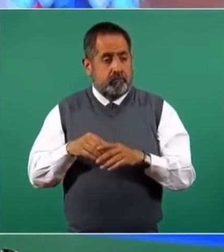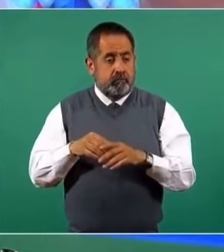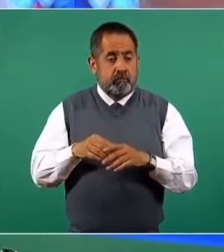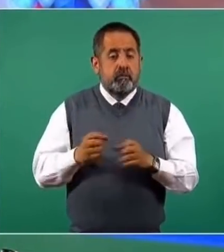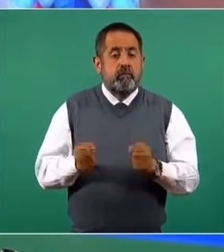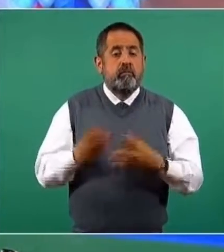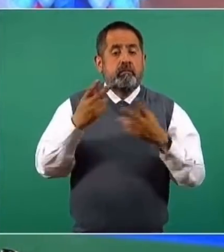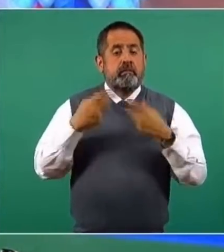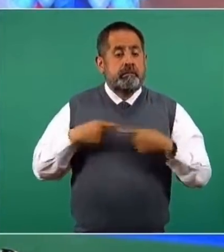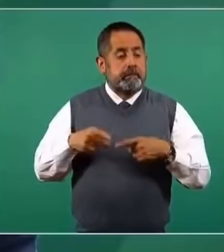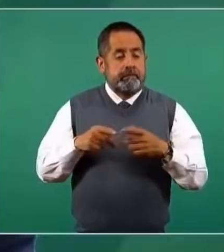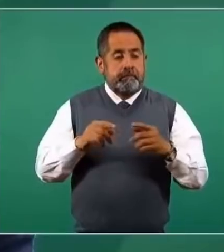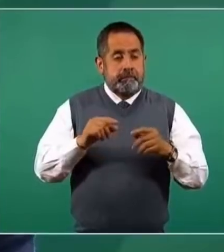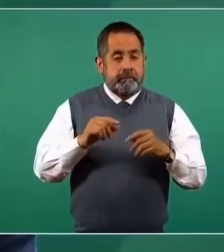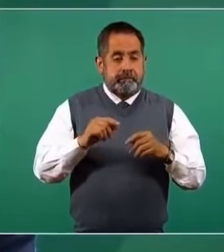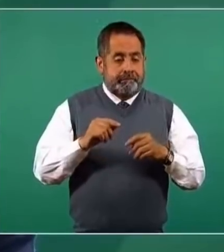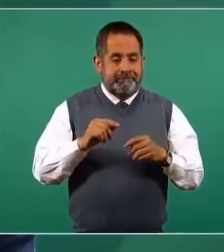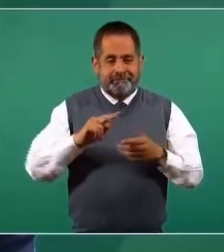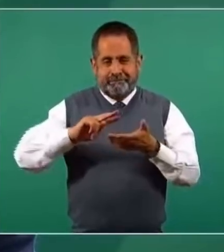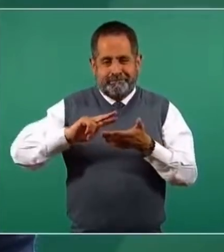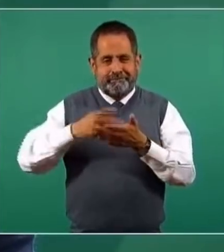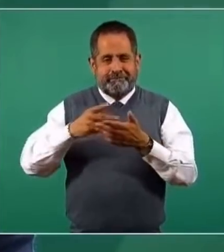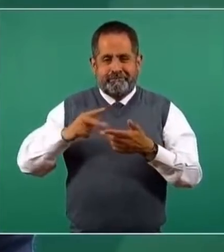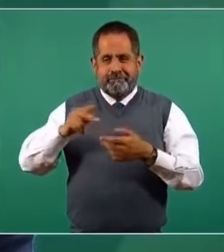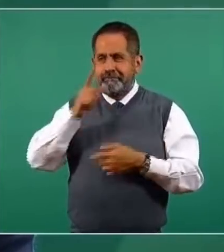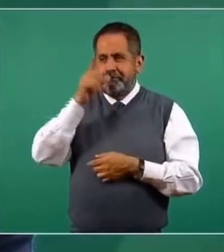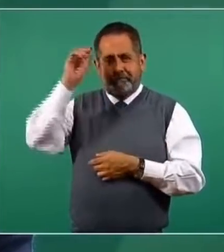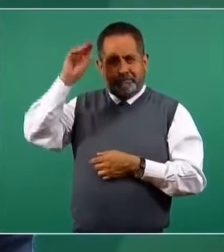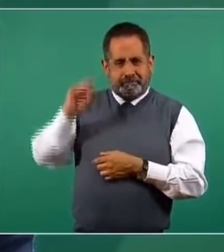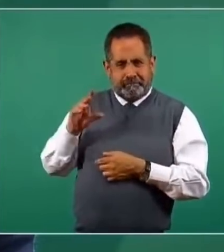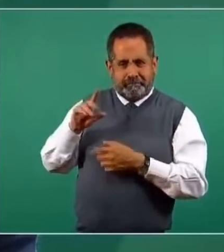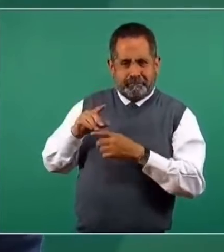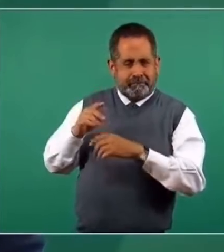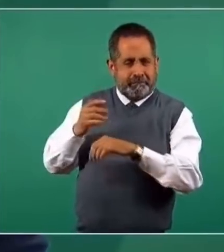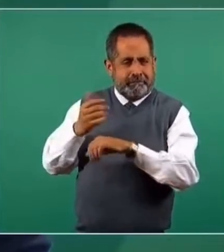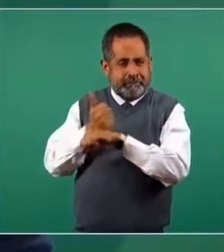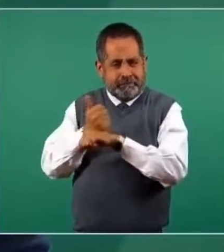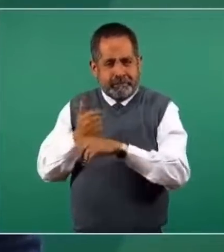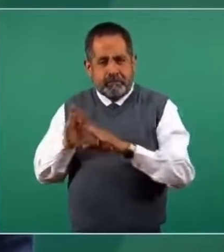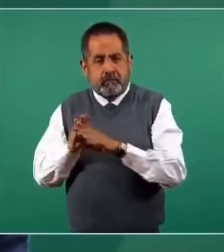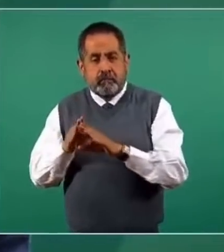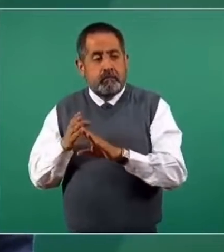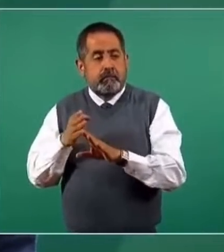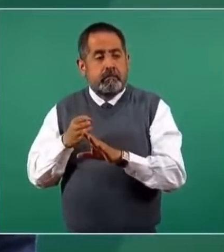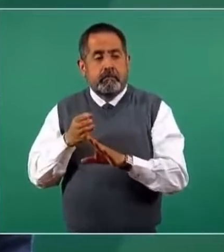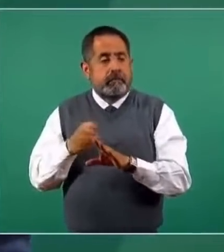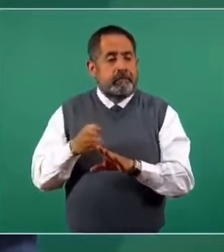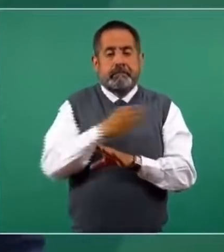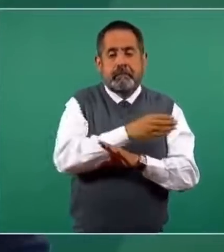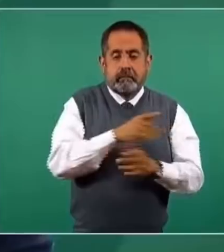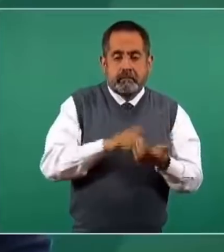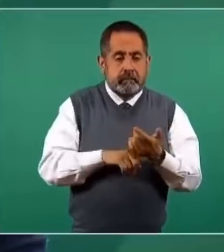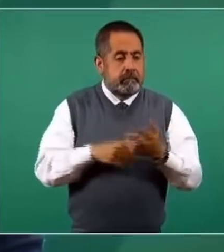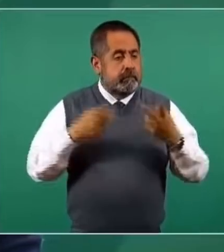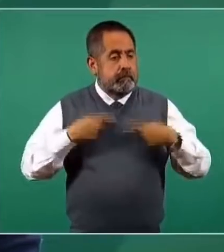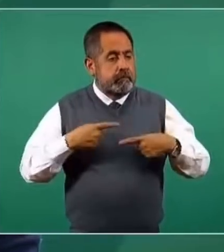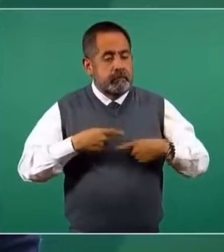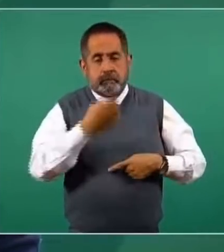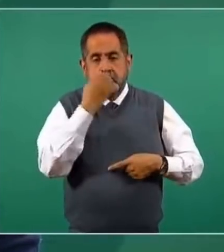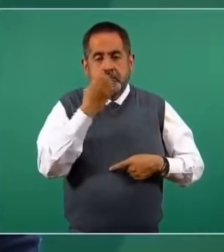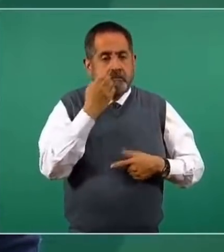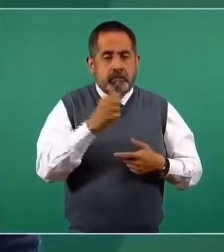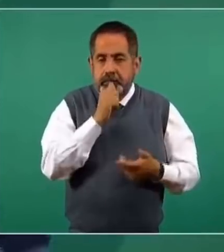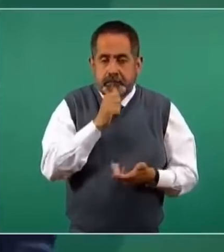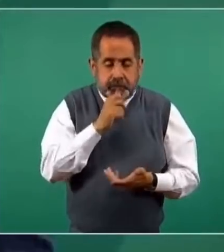epidémica necesaria para establecer los colores del semáforo es anterior a la apertura de las